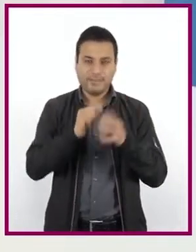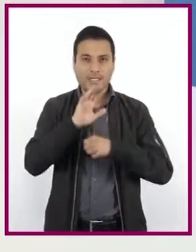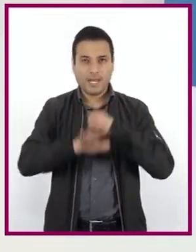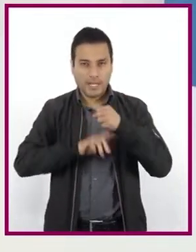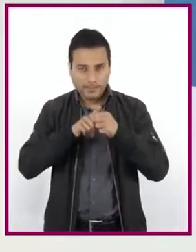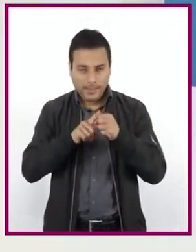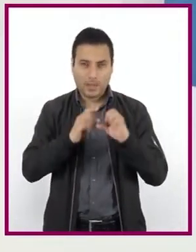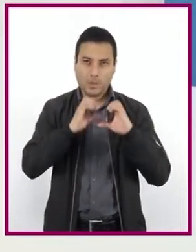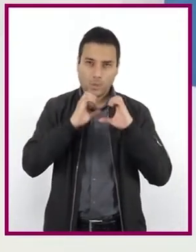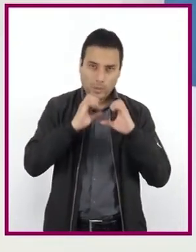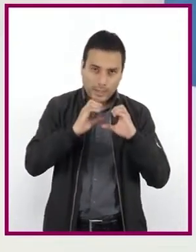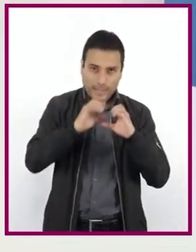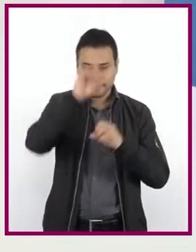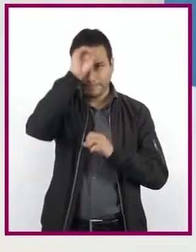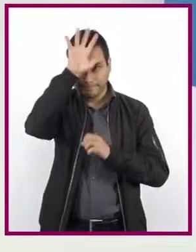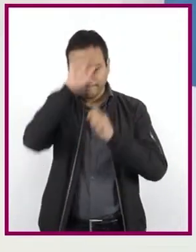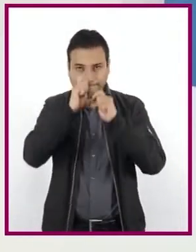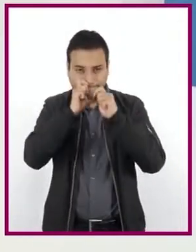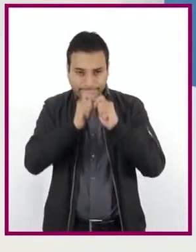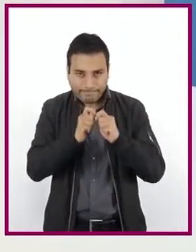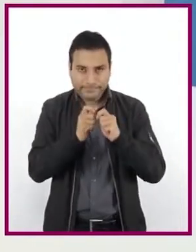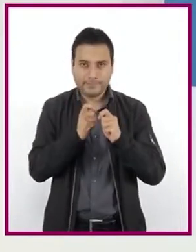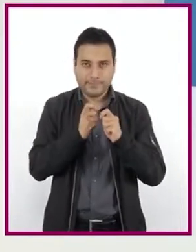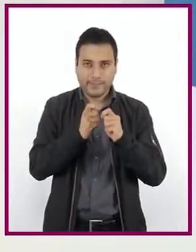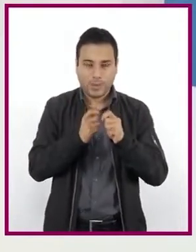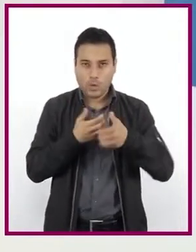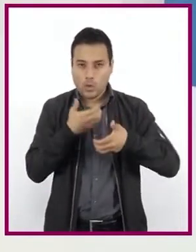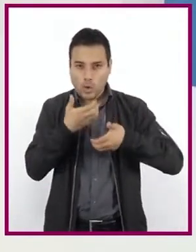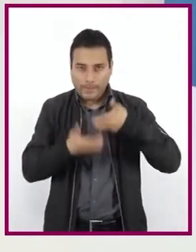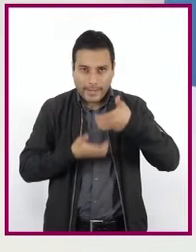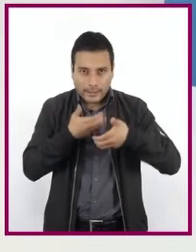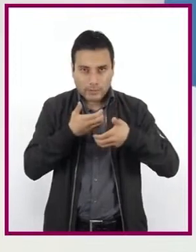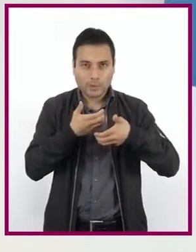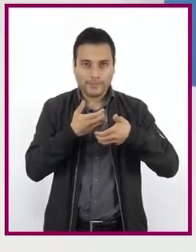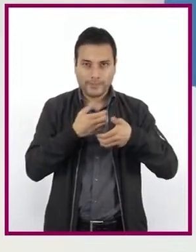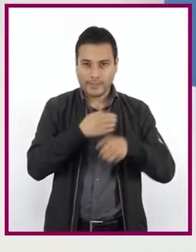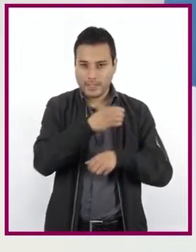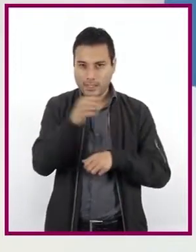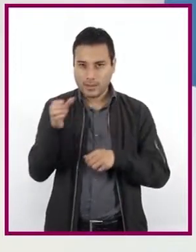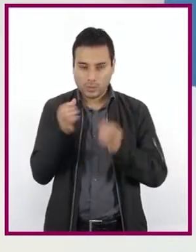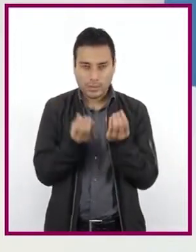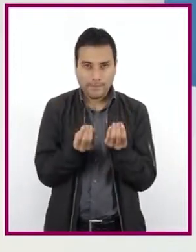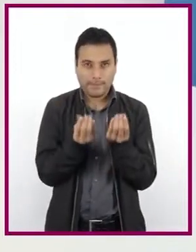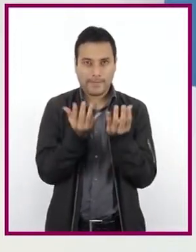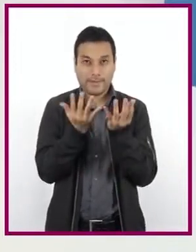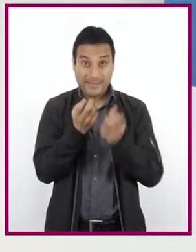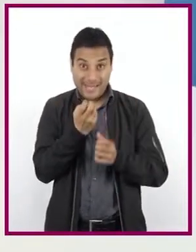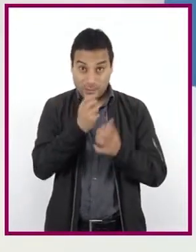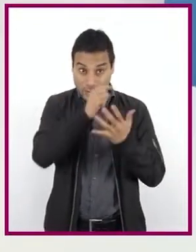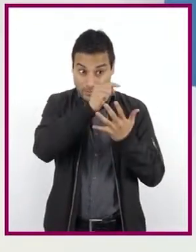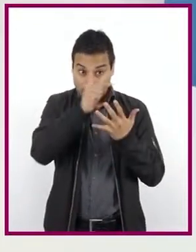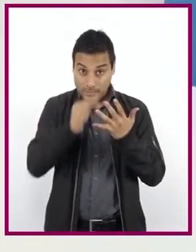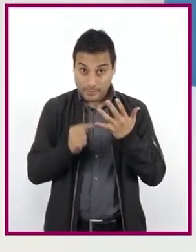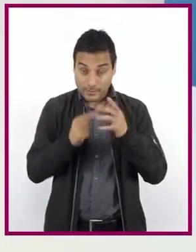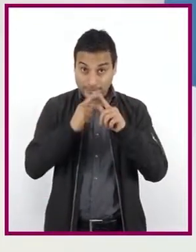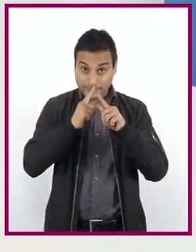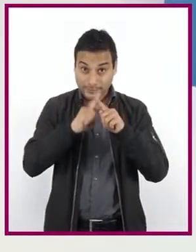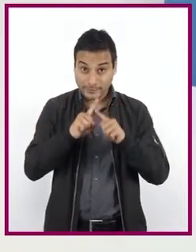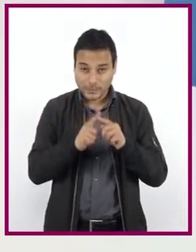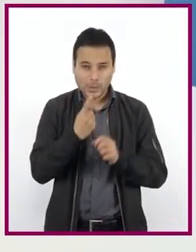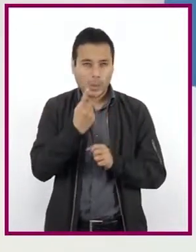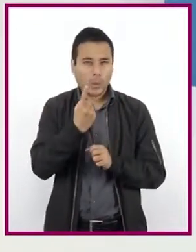la minería, el comercio y la agricultura, y que estas actividades, sobre todo el